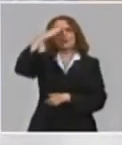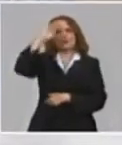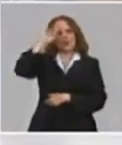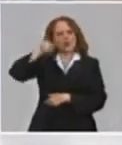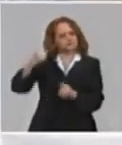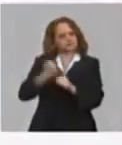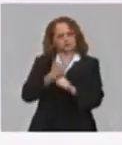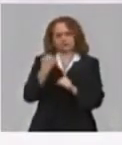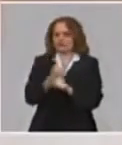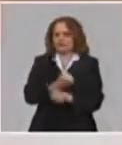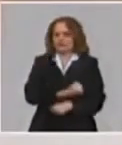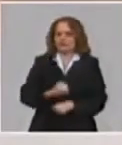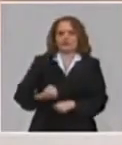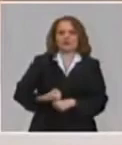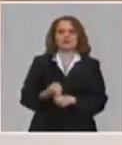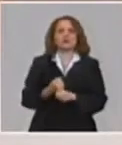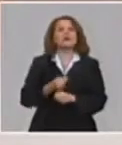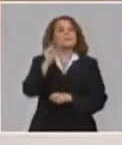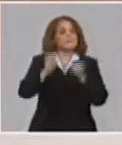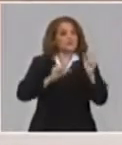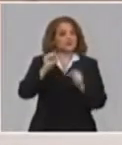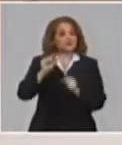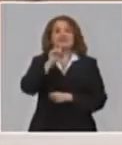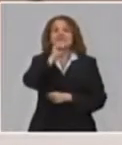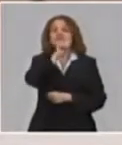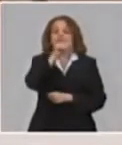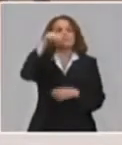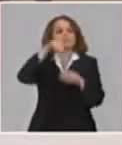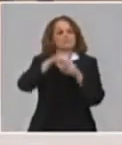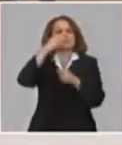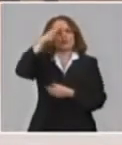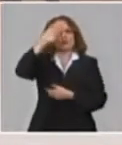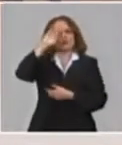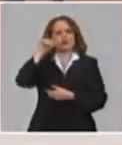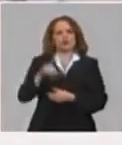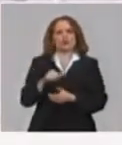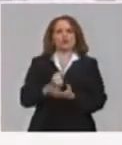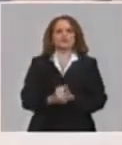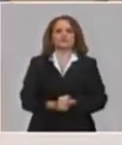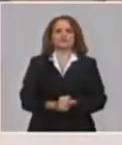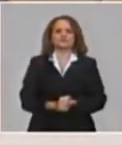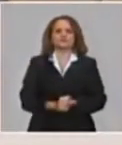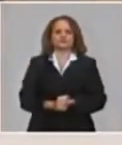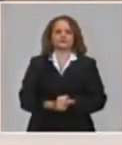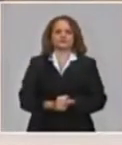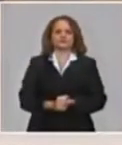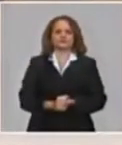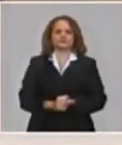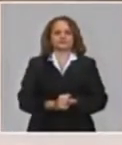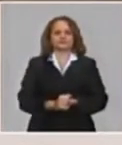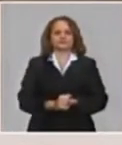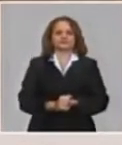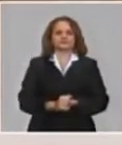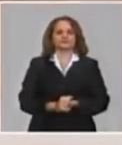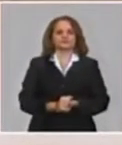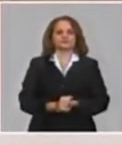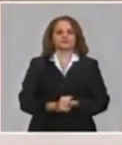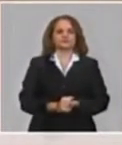de 7 provincias que hoy se llaman Cuba. Belkis Pérez Cruz, Sistema Informativo de la Televisión Cubana.